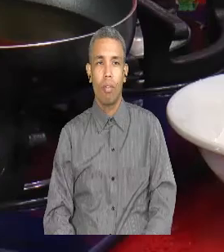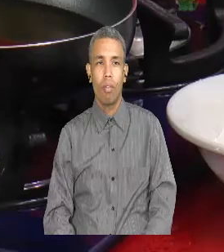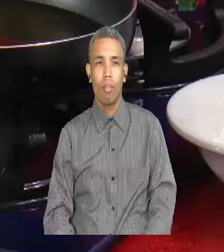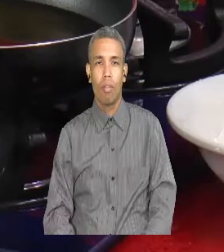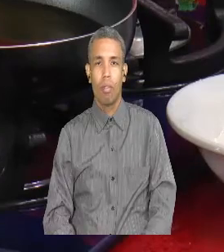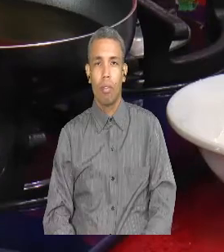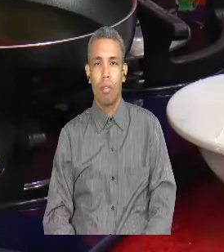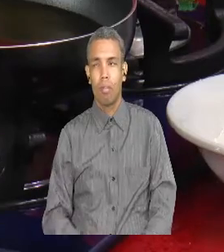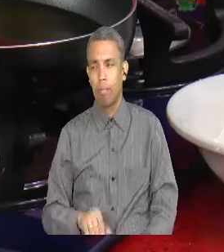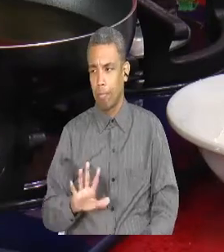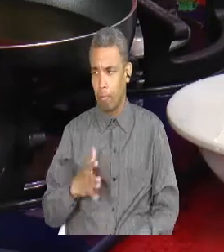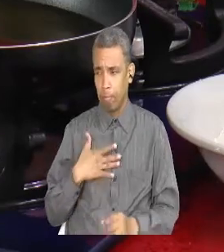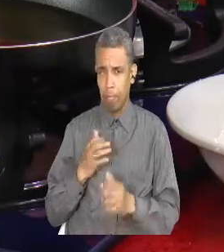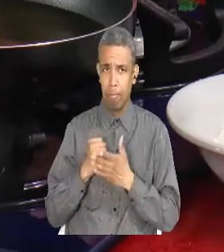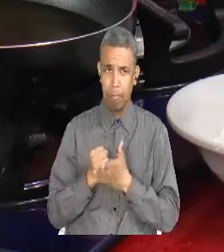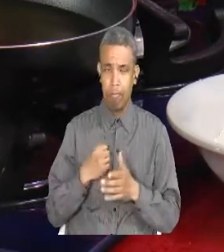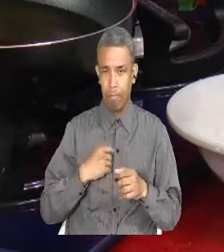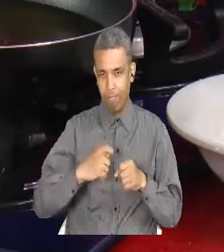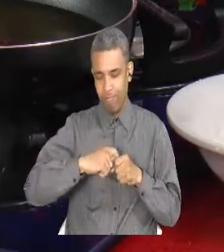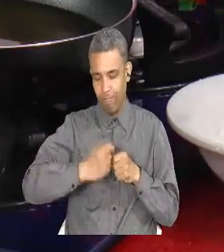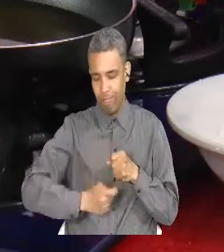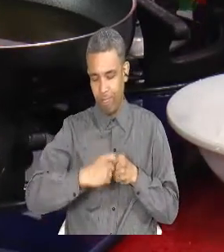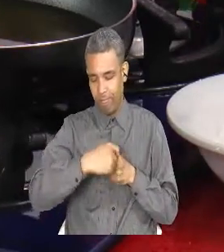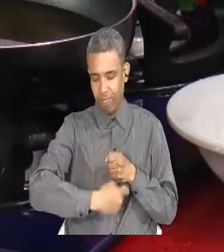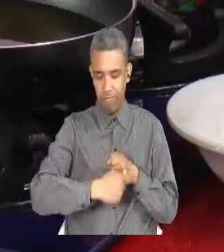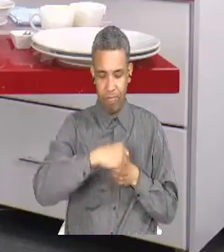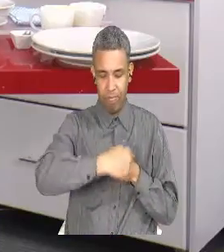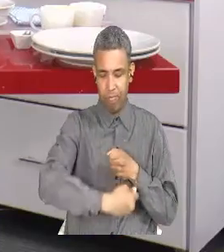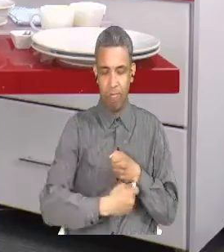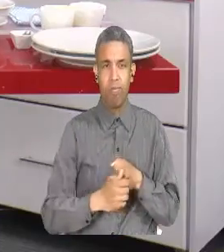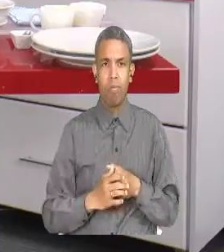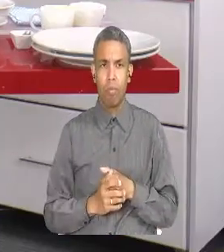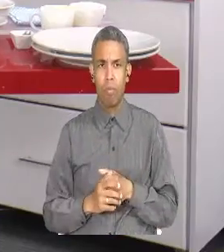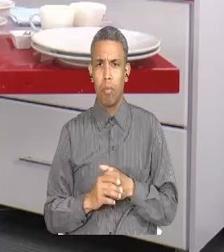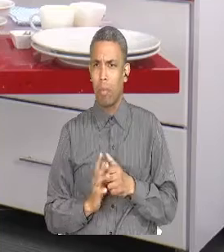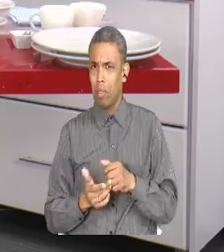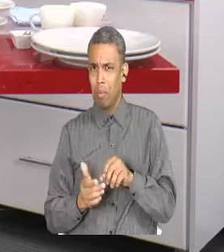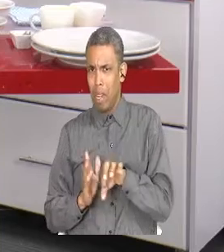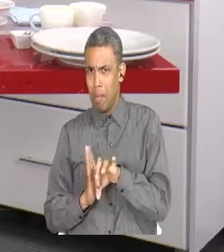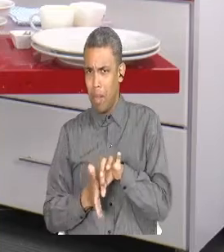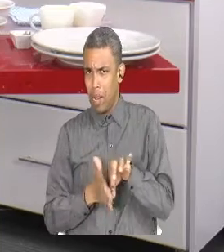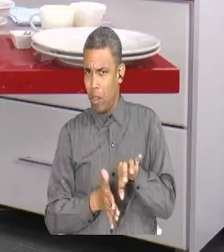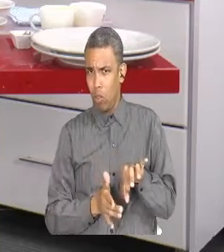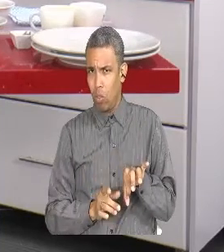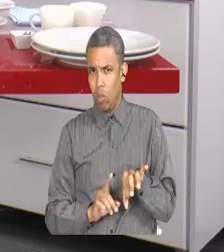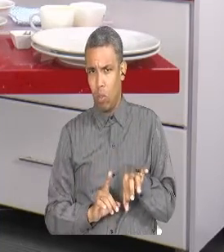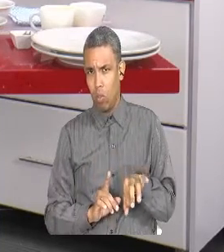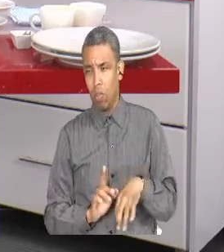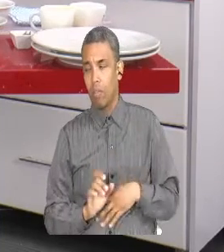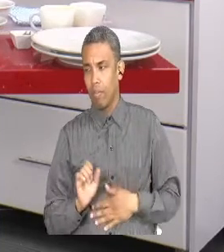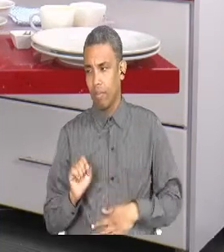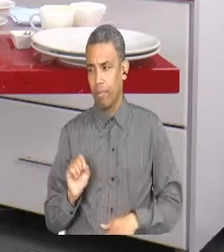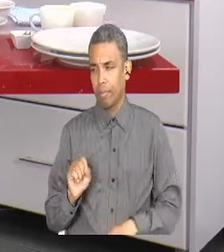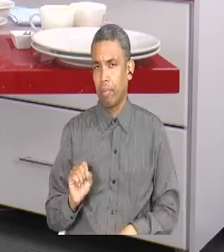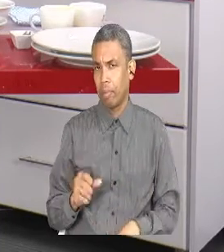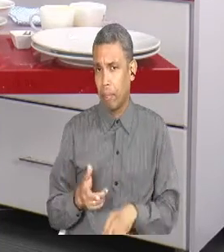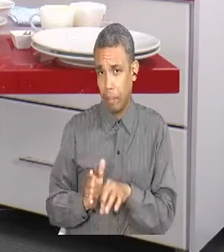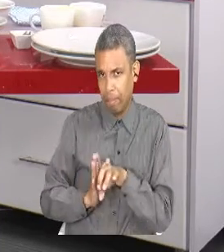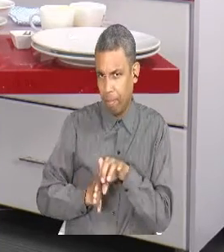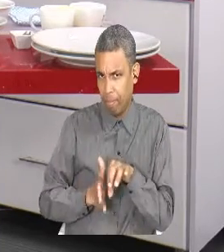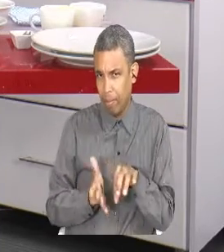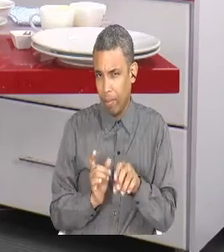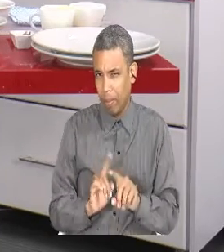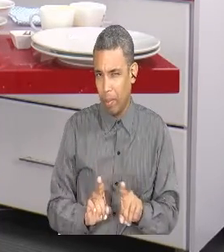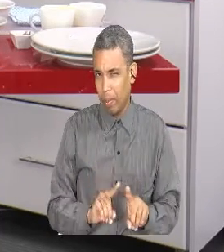el sí. banano o los bananos. ¿Estos hay que hacerles algún corte o...? Sí, los vamos a cortar. Podemos hacer diferentes cortes.